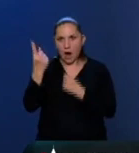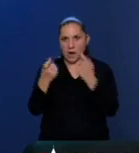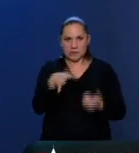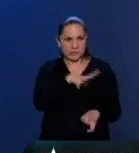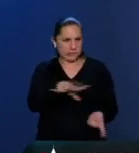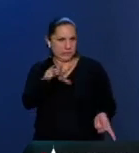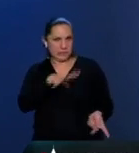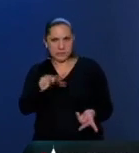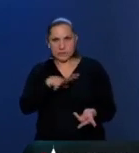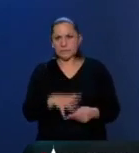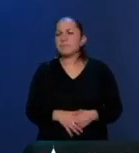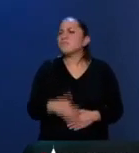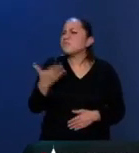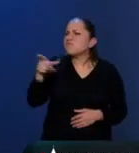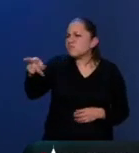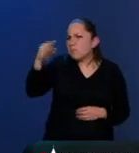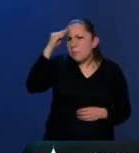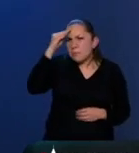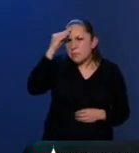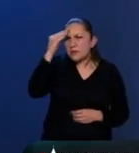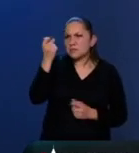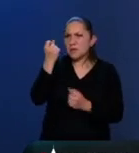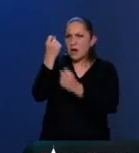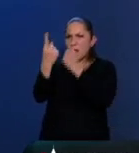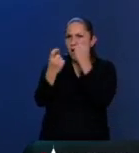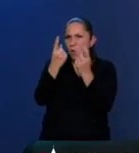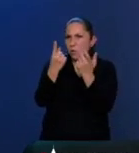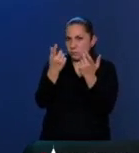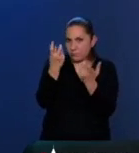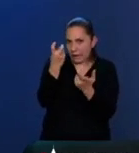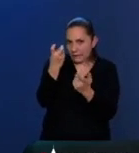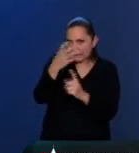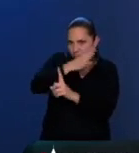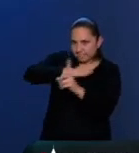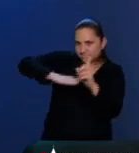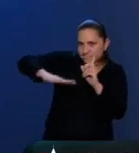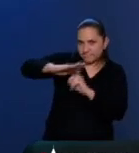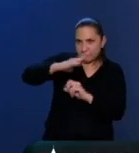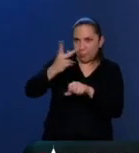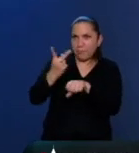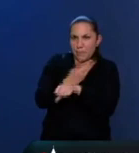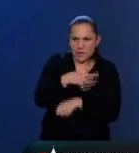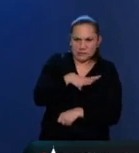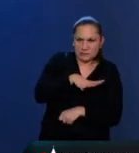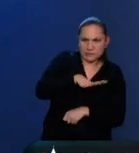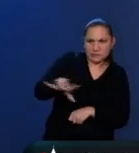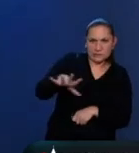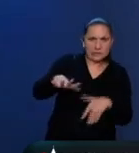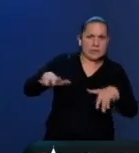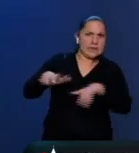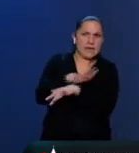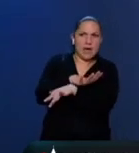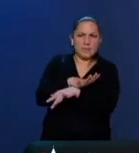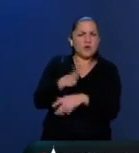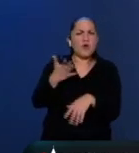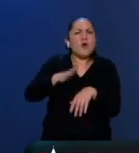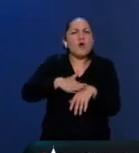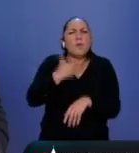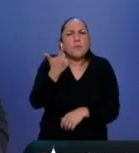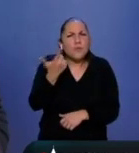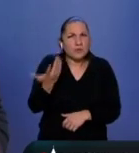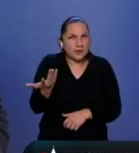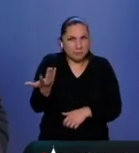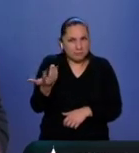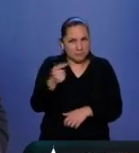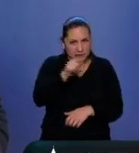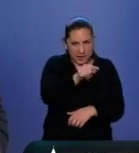reacios ante esta situación? Porque, pues mira, hay una cosa que me parece muy clara, no se le está quitando nada a